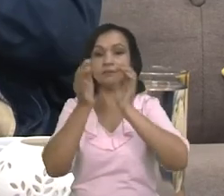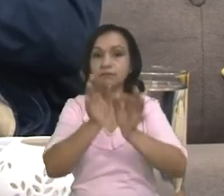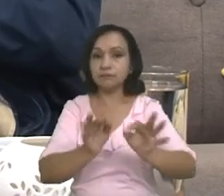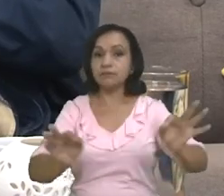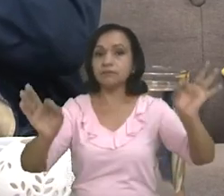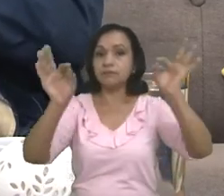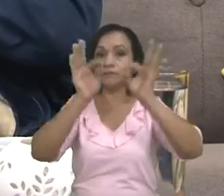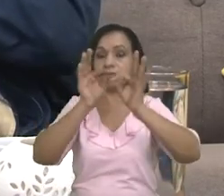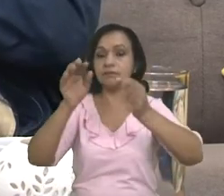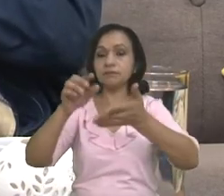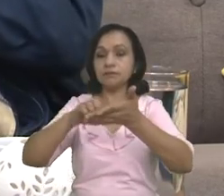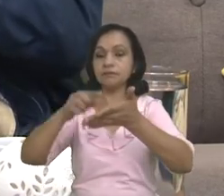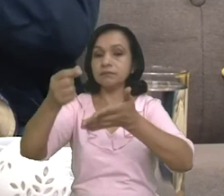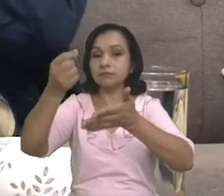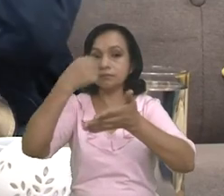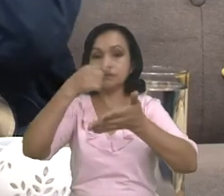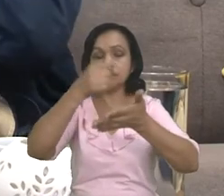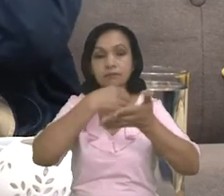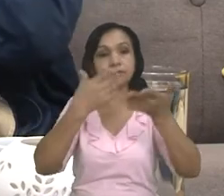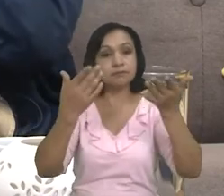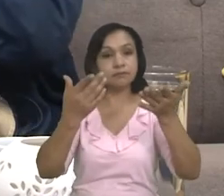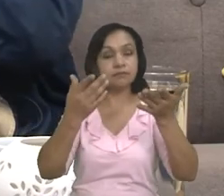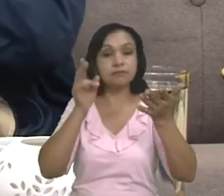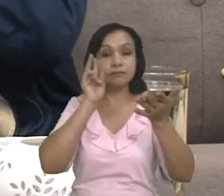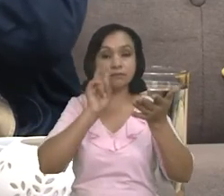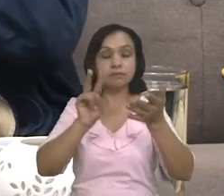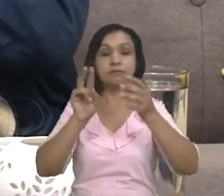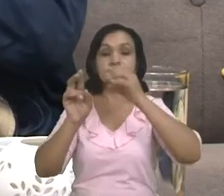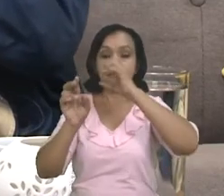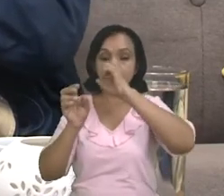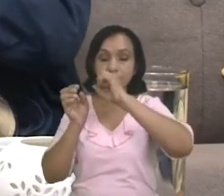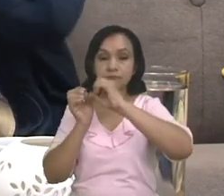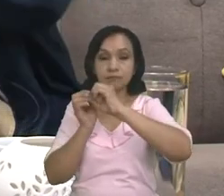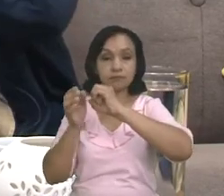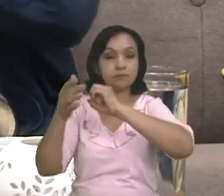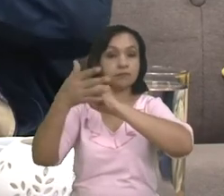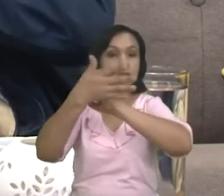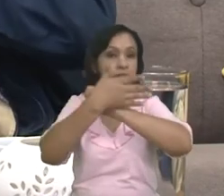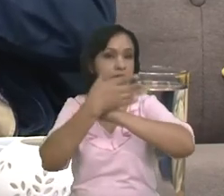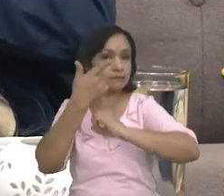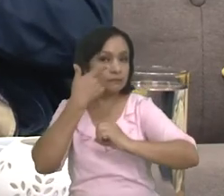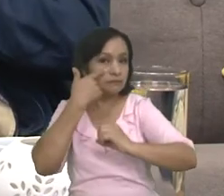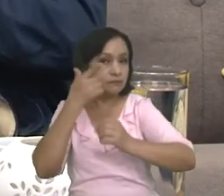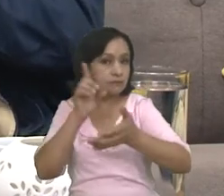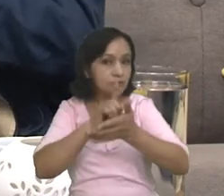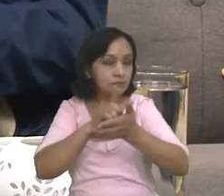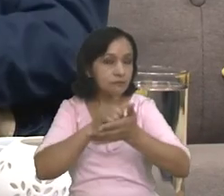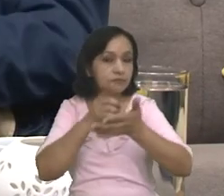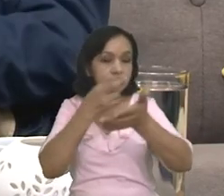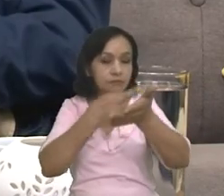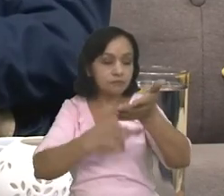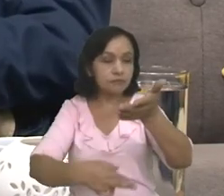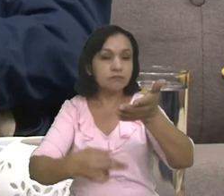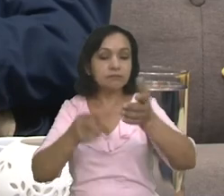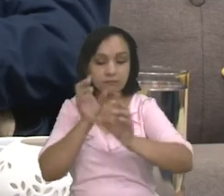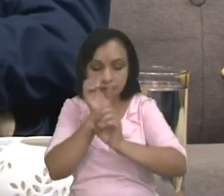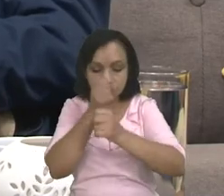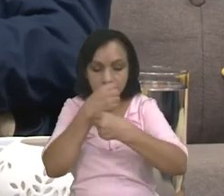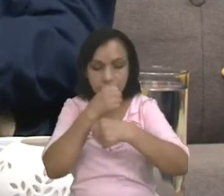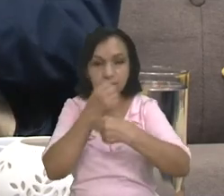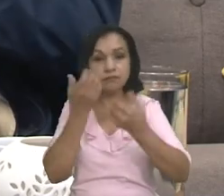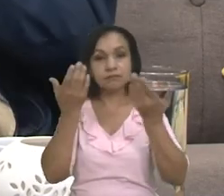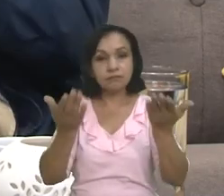para que recibe el tratamiento tiene que ver con el coronavirus está sospechoso se le toma las muestras se hacen las medidas pertinentes